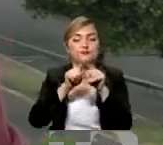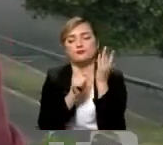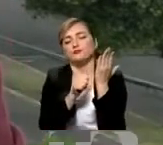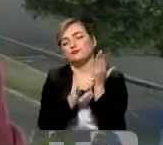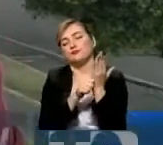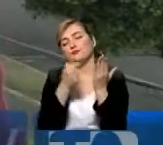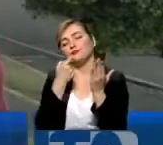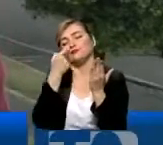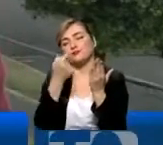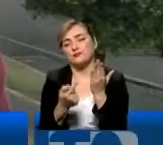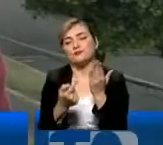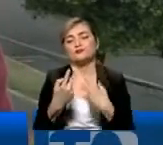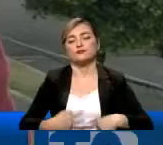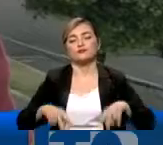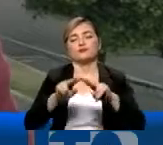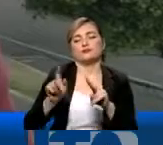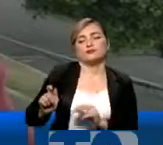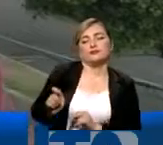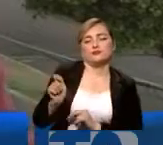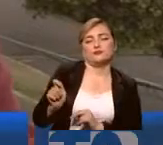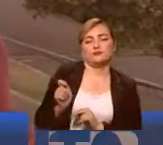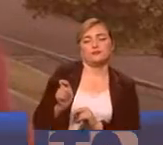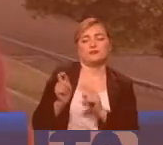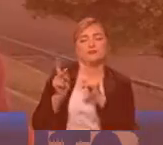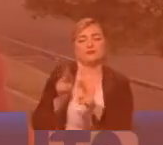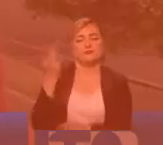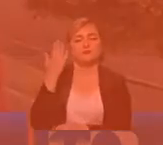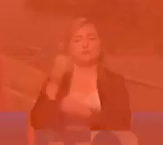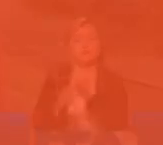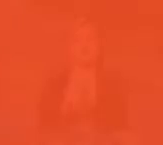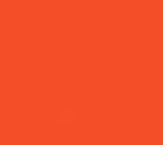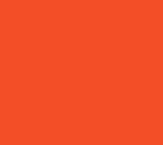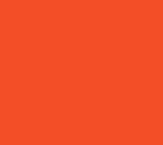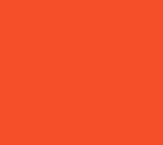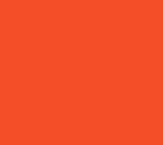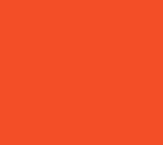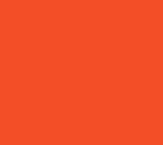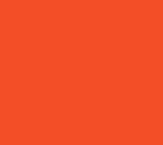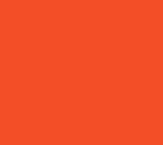ministerial establece que el monto del salario será el mismo del año vigente.